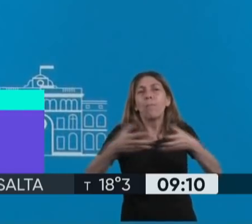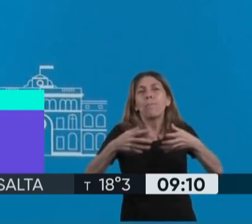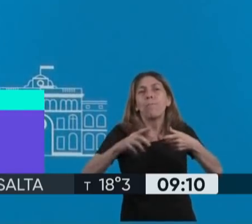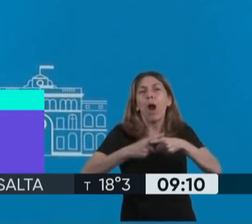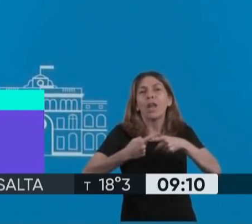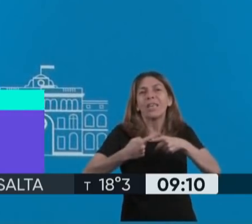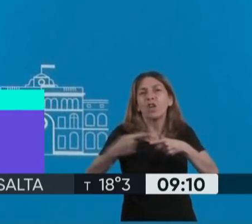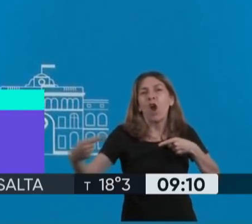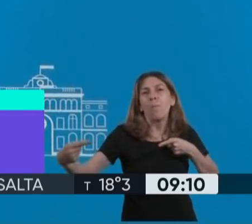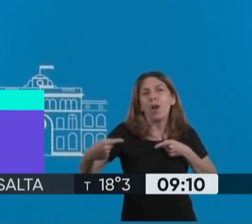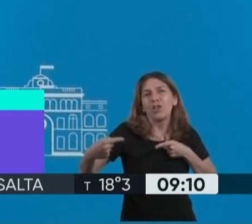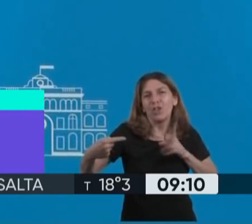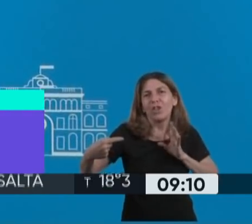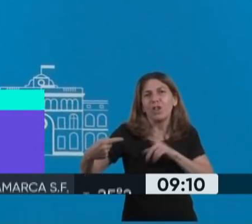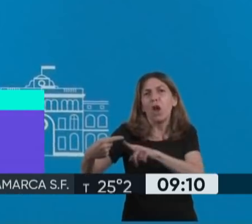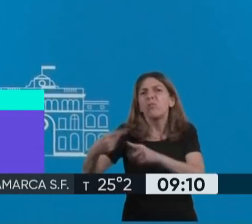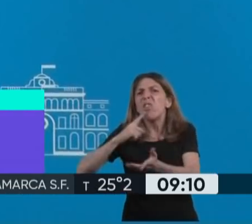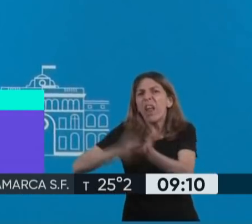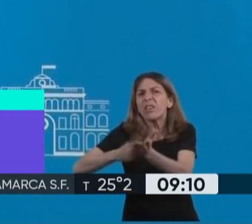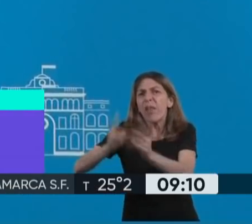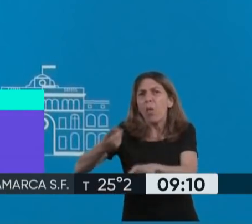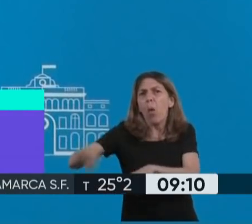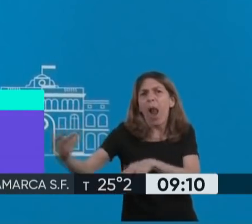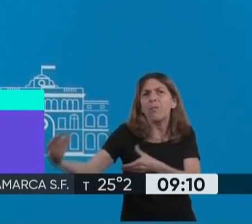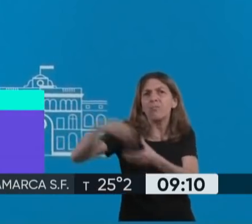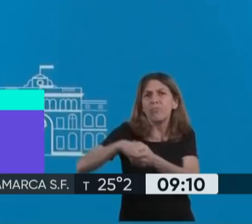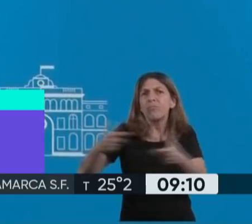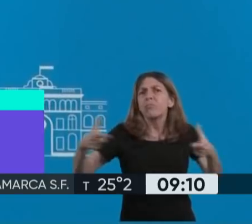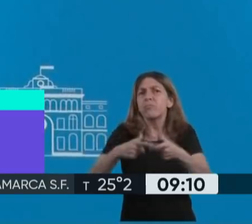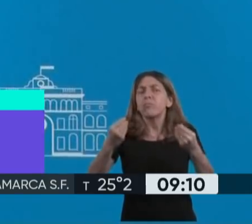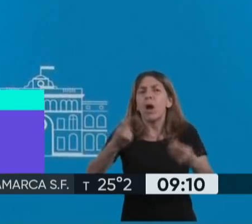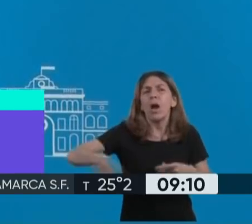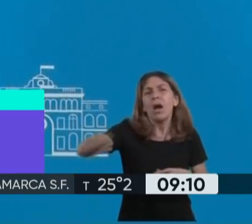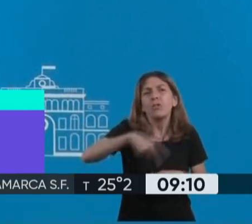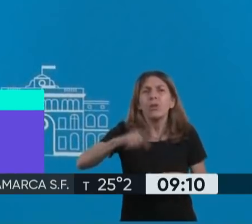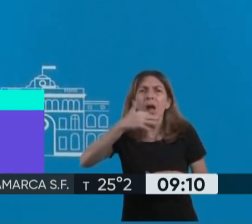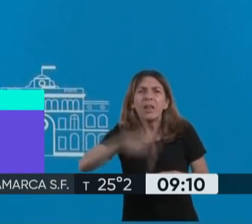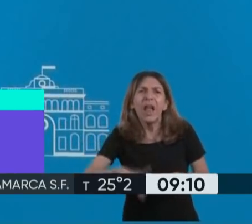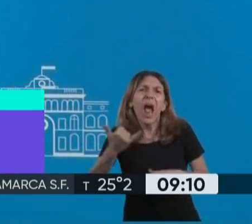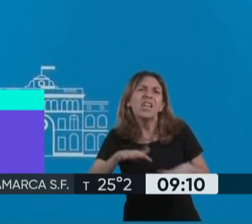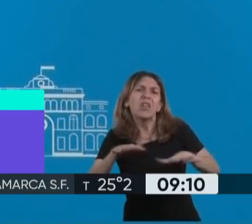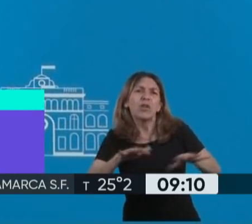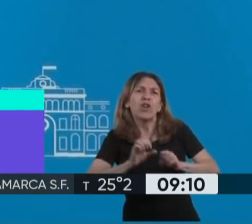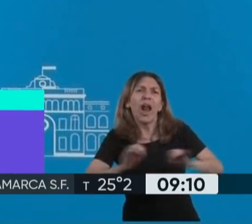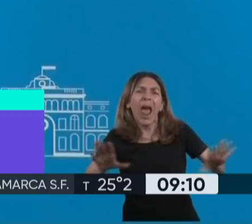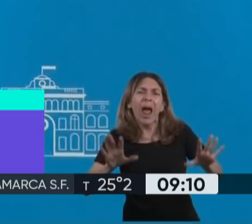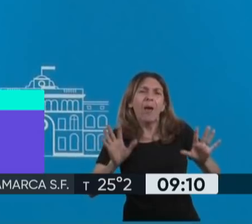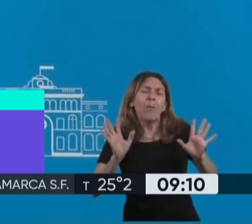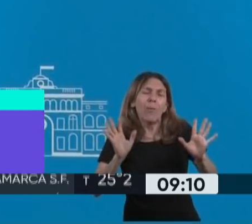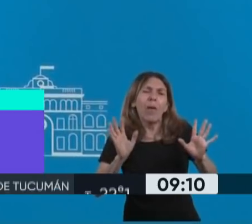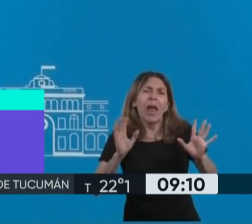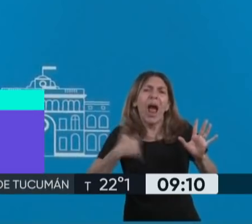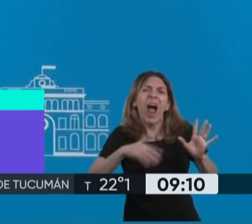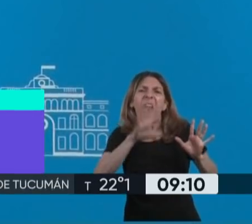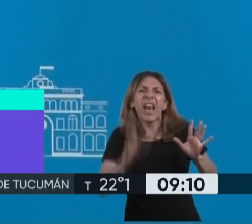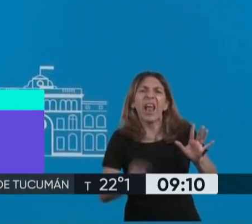que decidieron concurrir y acompañar, porque entienden la gravedad de la situación, entienden el momento especial que está viviendo la Argentina